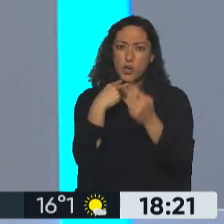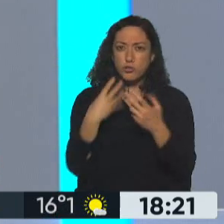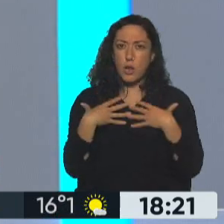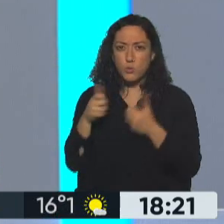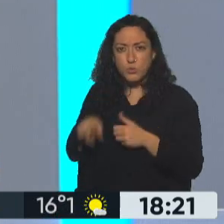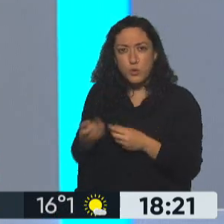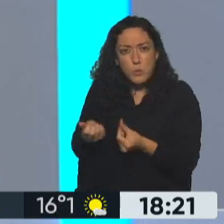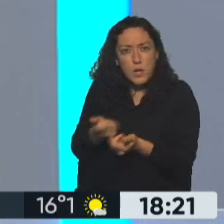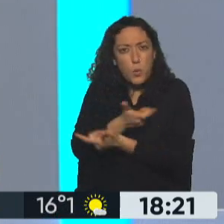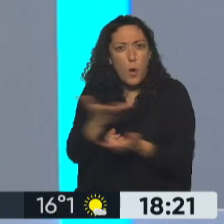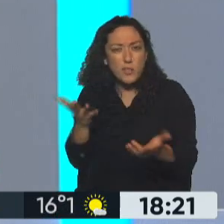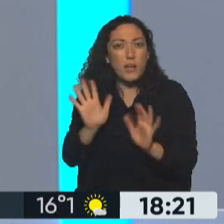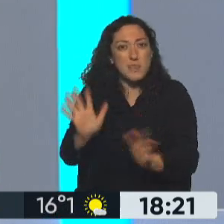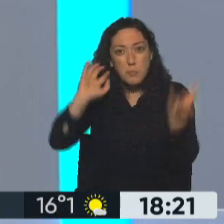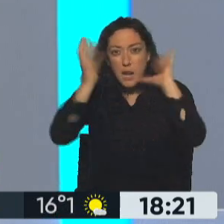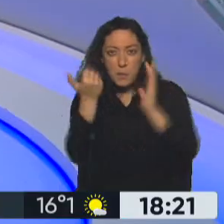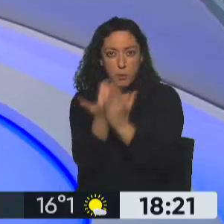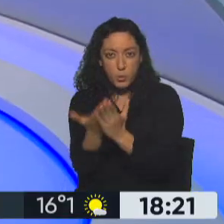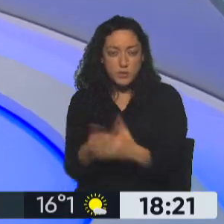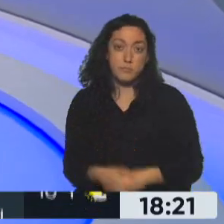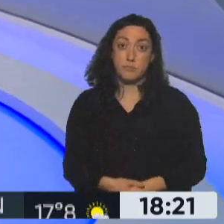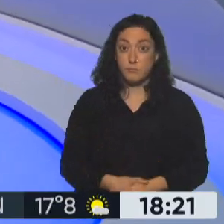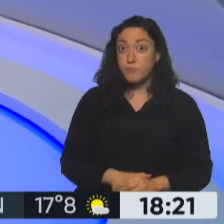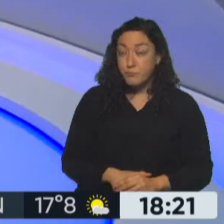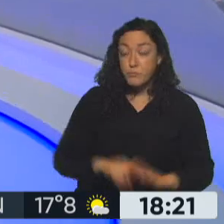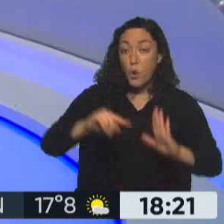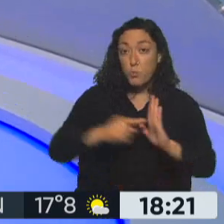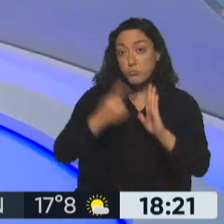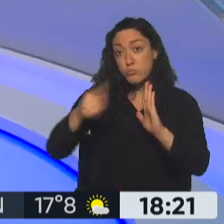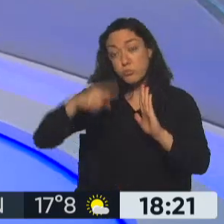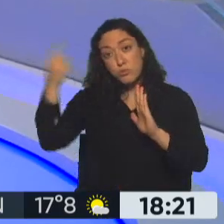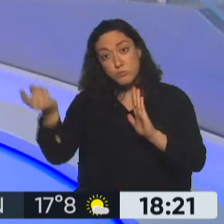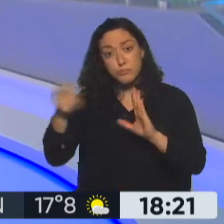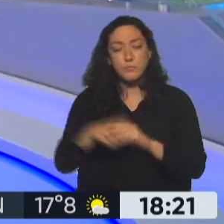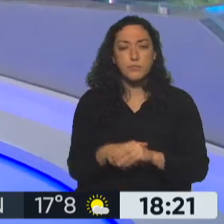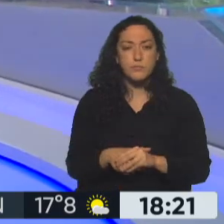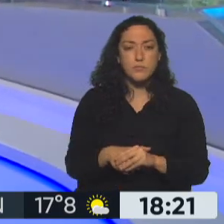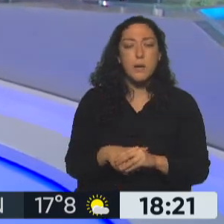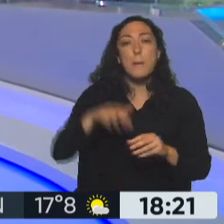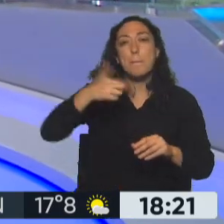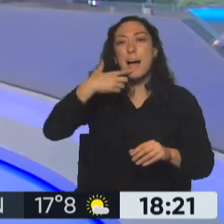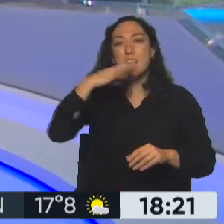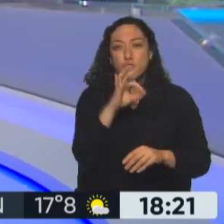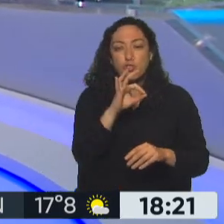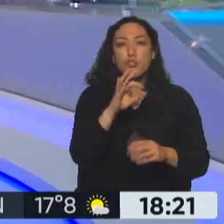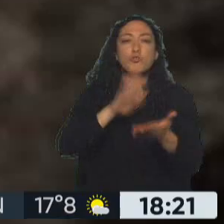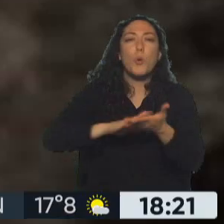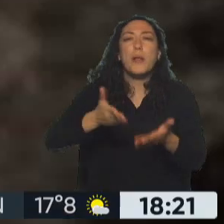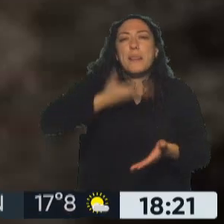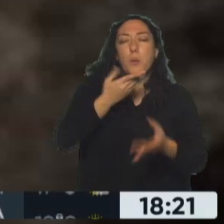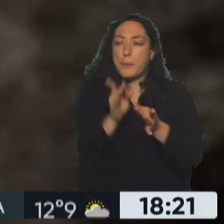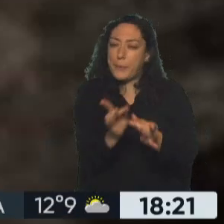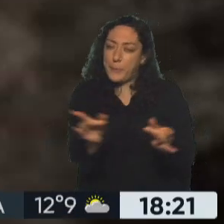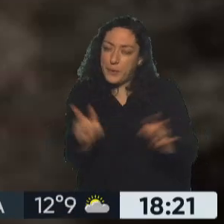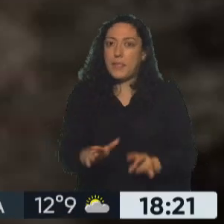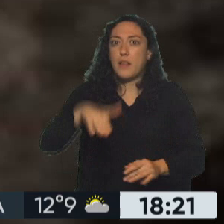es lo que plantea en su plataforma Javier Milei. Vamos con un punto más. Habrán escuchado que después de las PASO, en esto de moderar el discurso, él